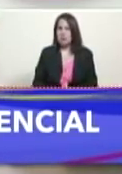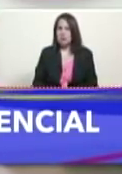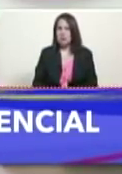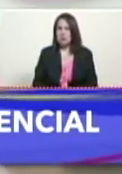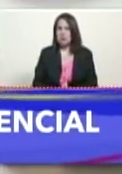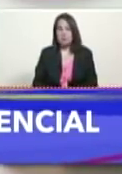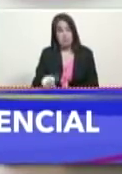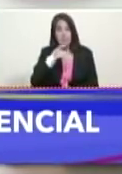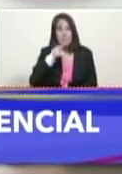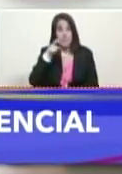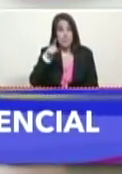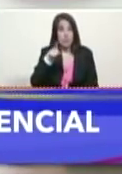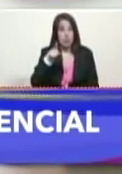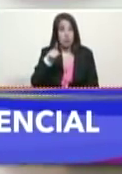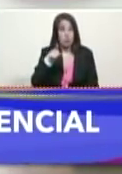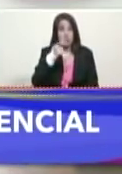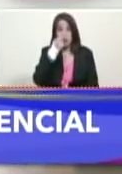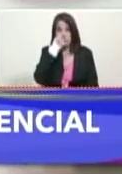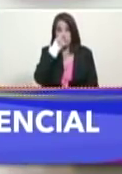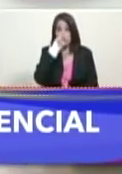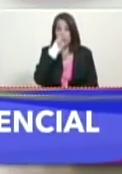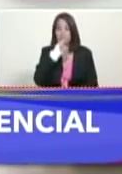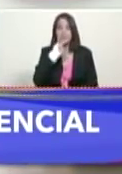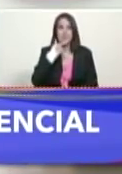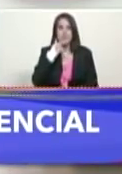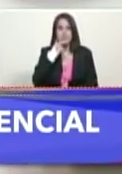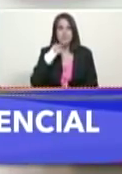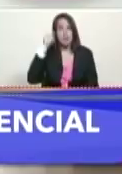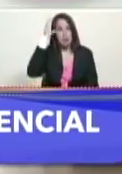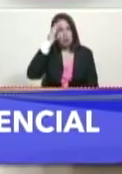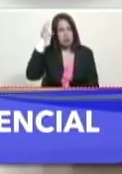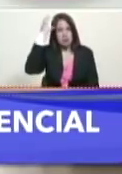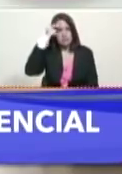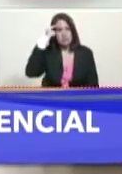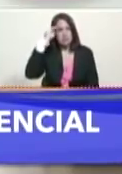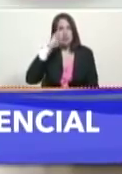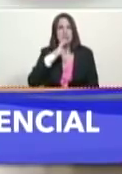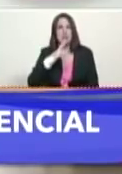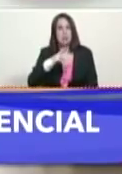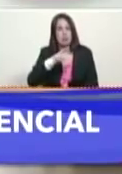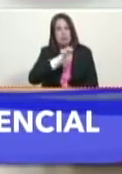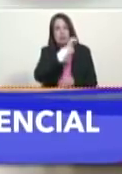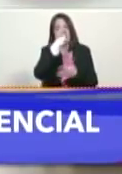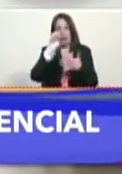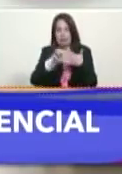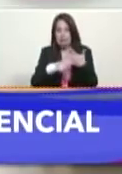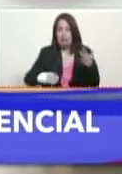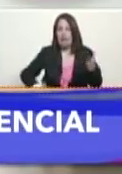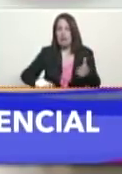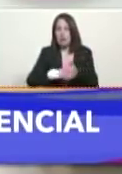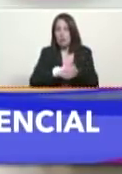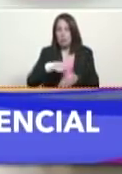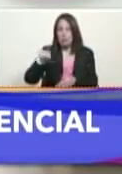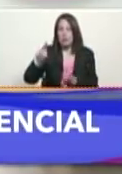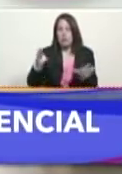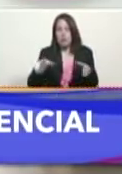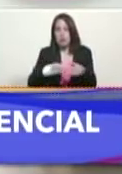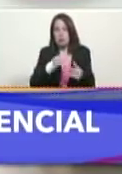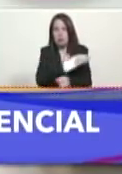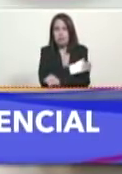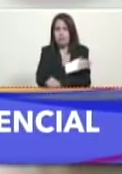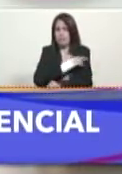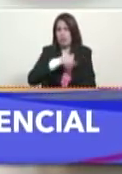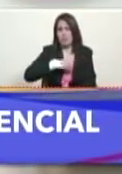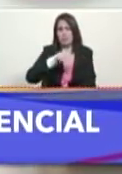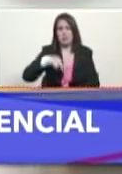Hago esta pregunta y la hago con conocimiento de causa porque sé cuál es la estrategia del sector golpista. Lo sé y estamos